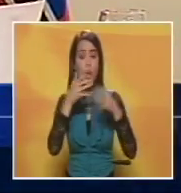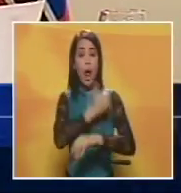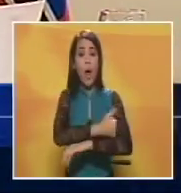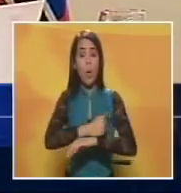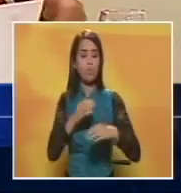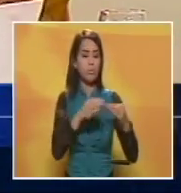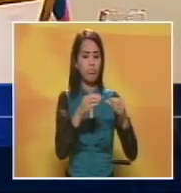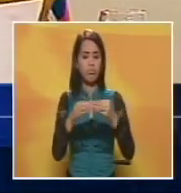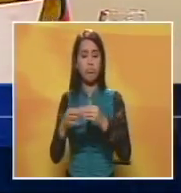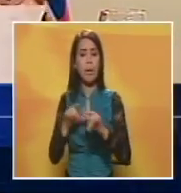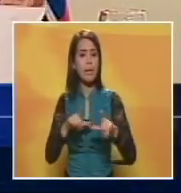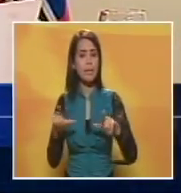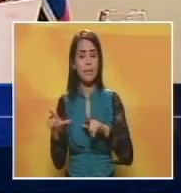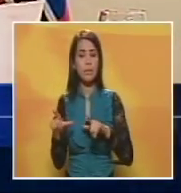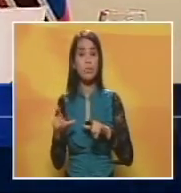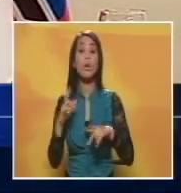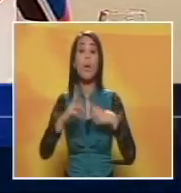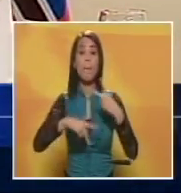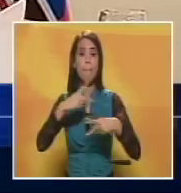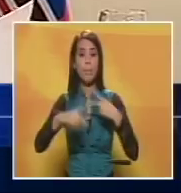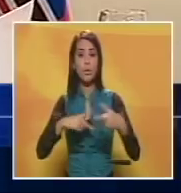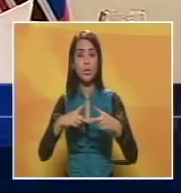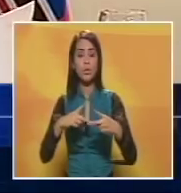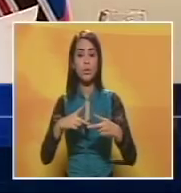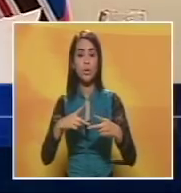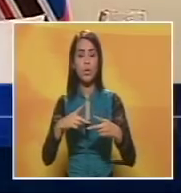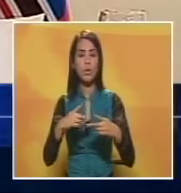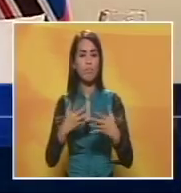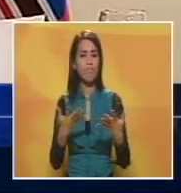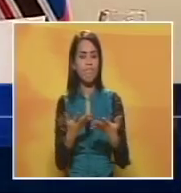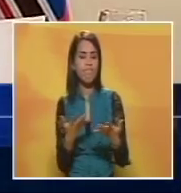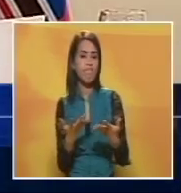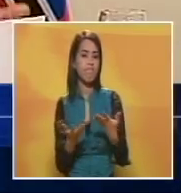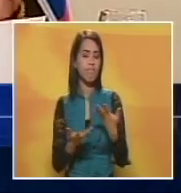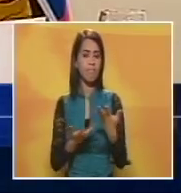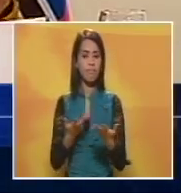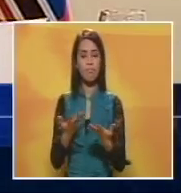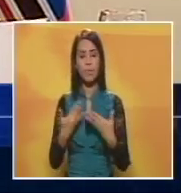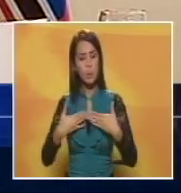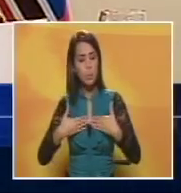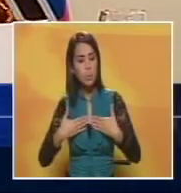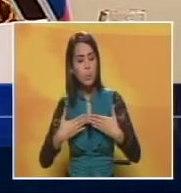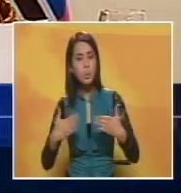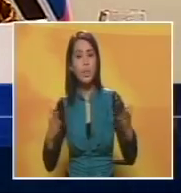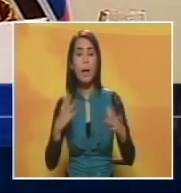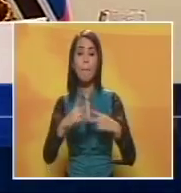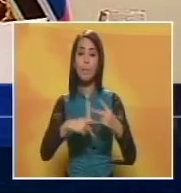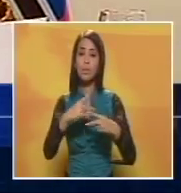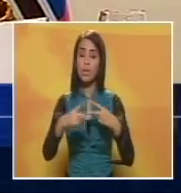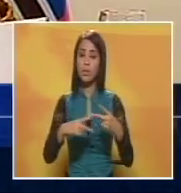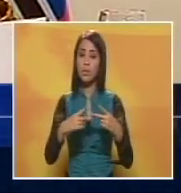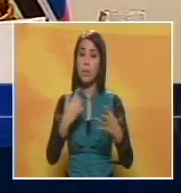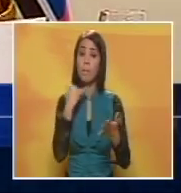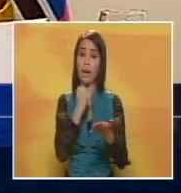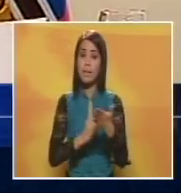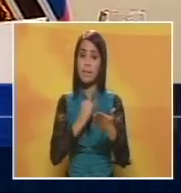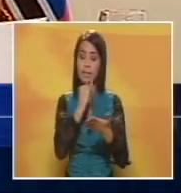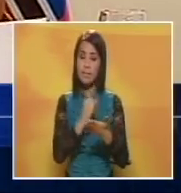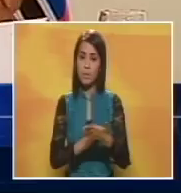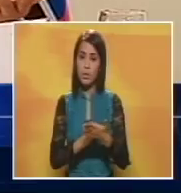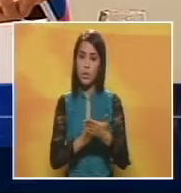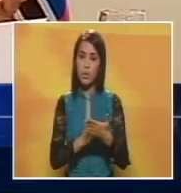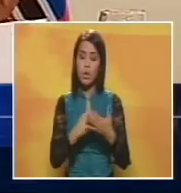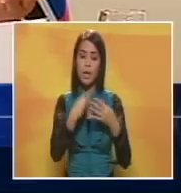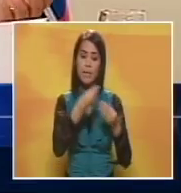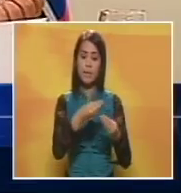están instaladas, ya estamos en proceso de ir abriendo el proceso para la inscripción, para la